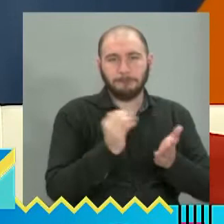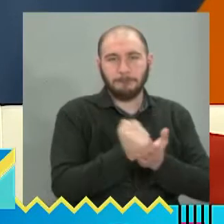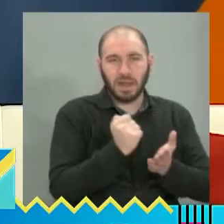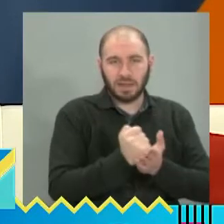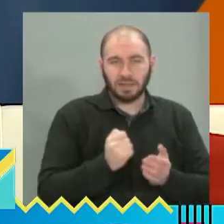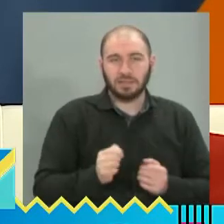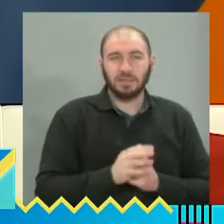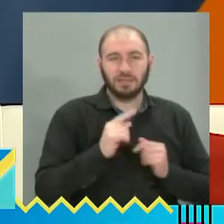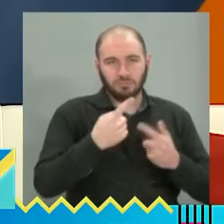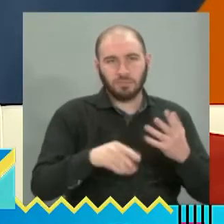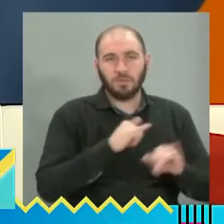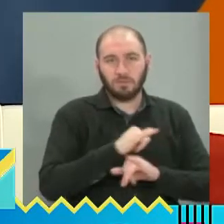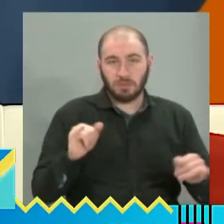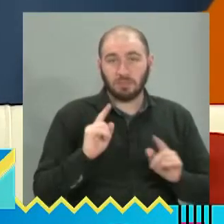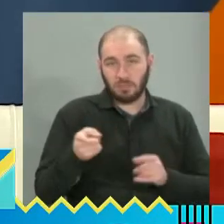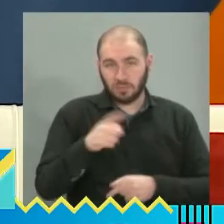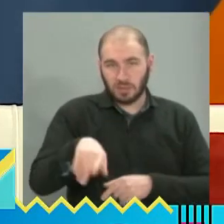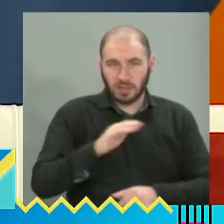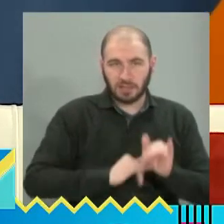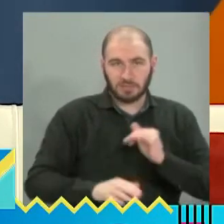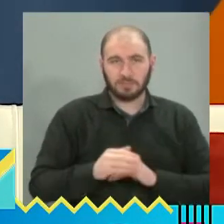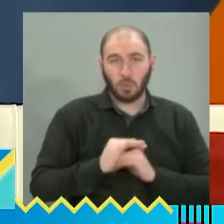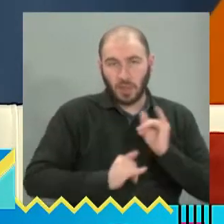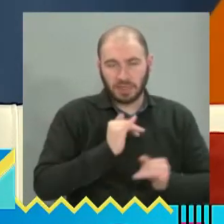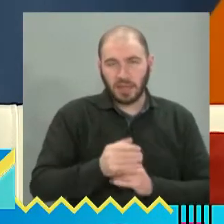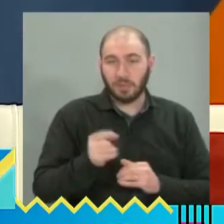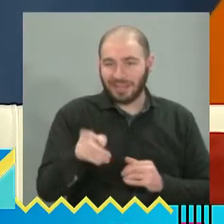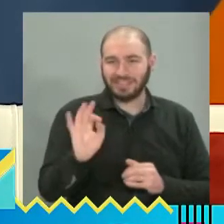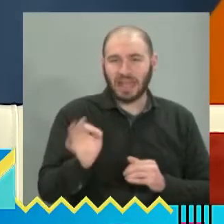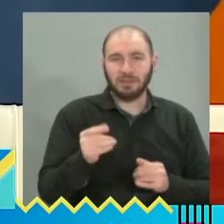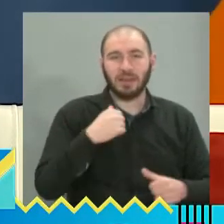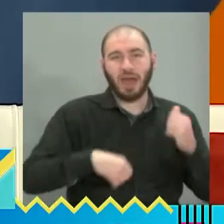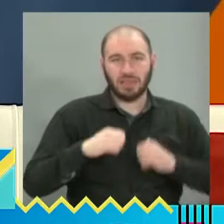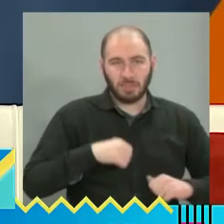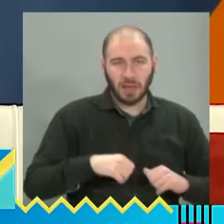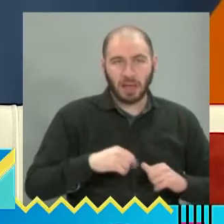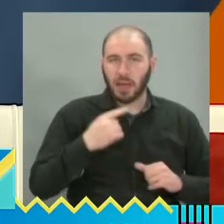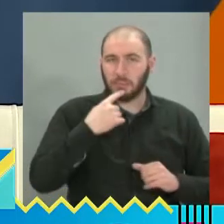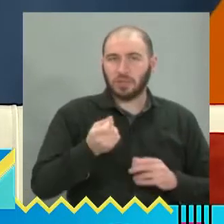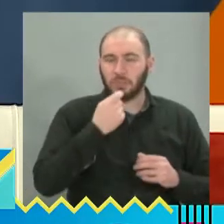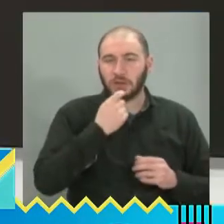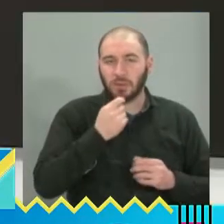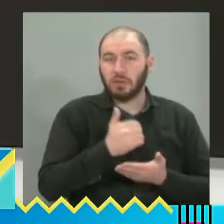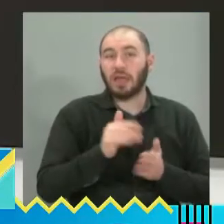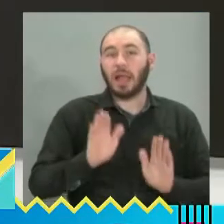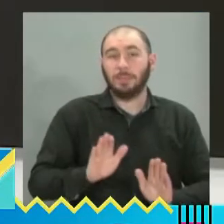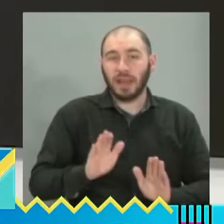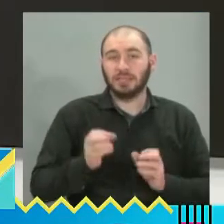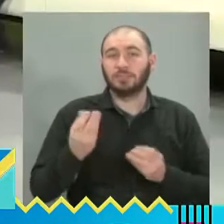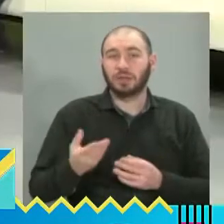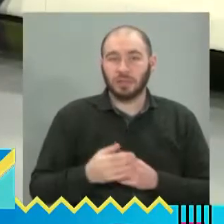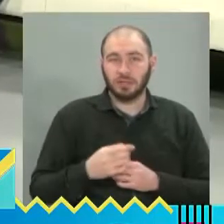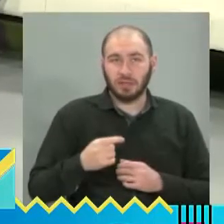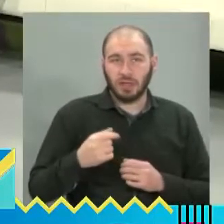y la masiva información, como están haciendo ustedes ahora. Si él sabe los daños que produce, preguntarle si tiene alguna esperanza, porque